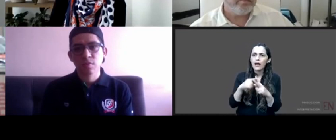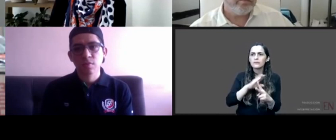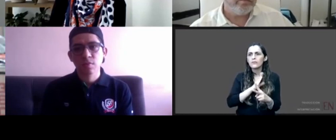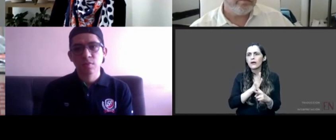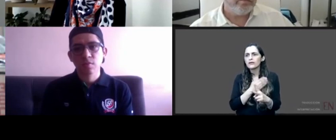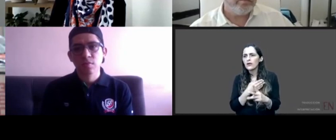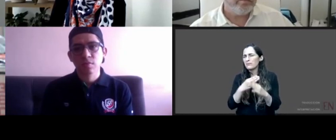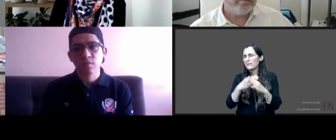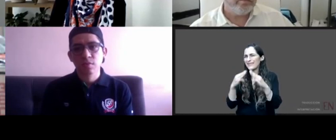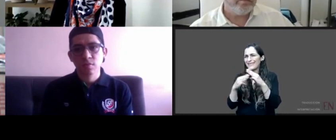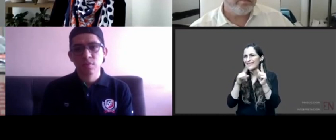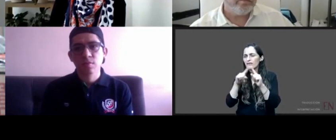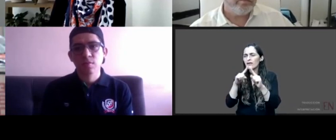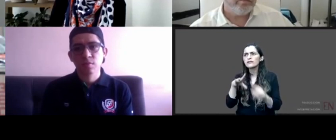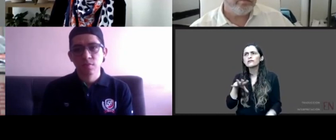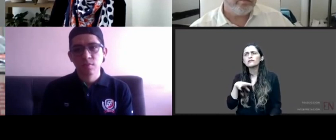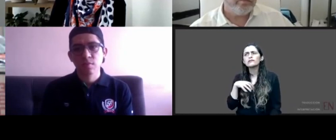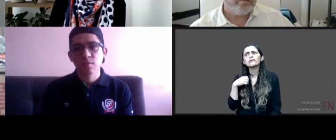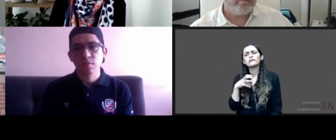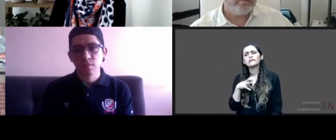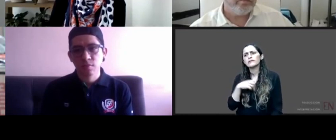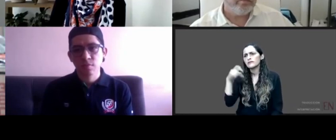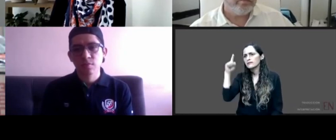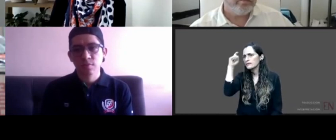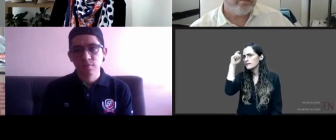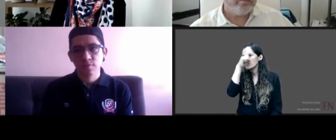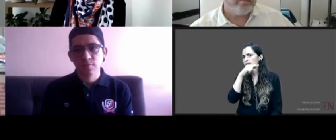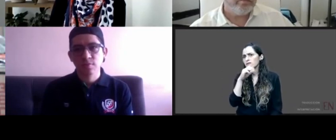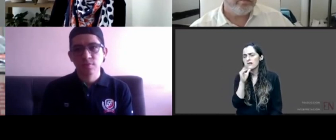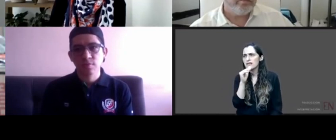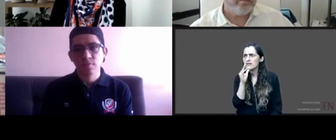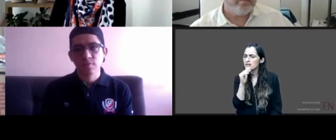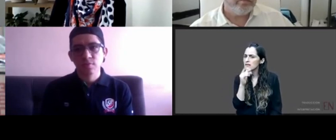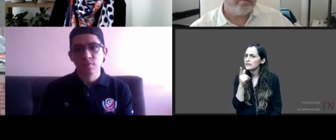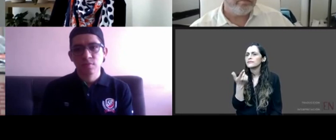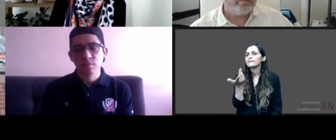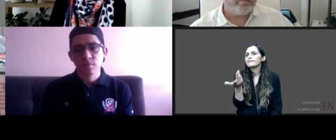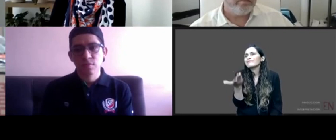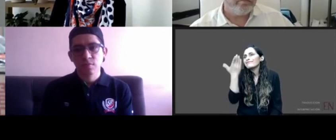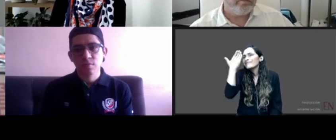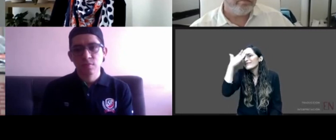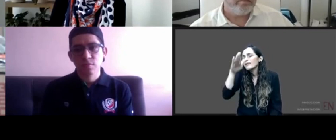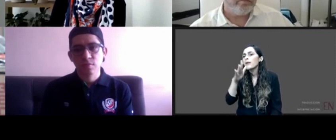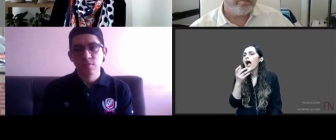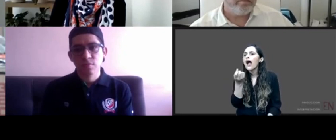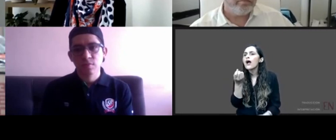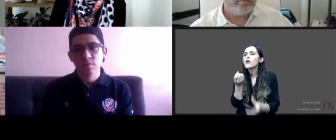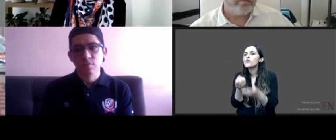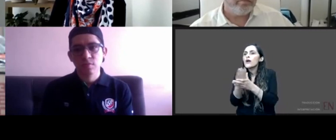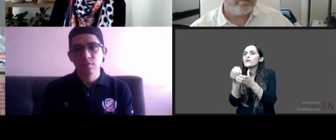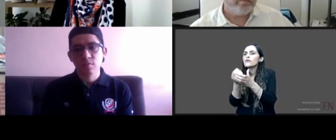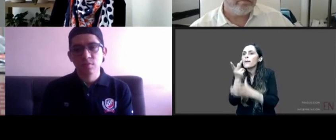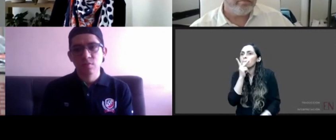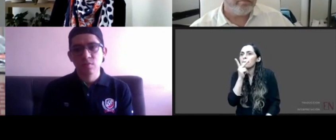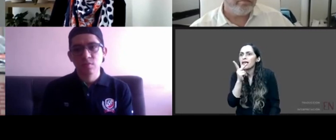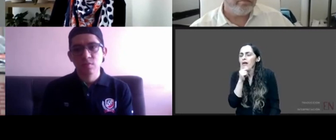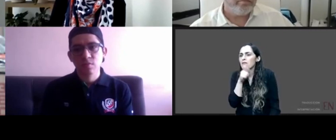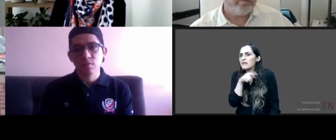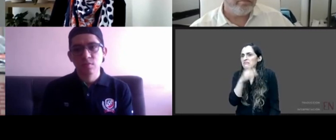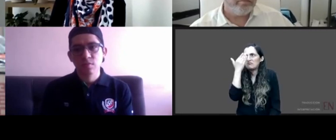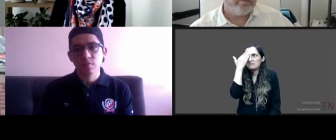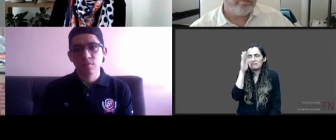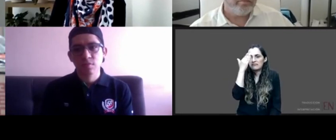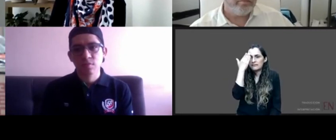pues palabras que no conocemos en la comunidad. A mí, imagínense que ya